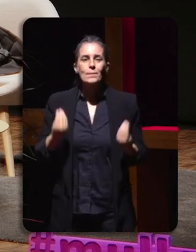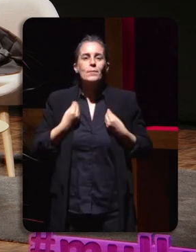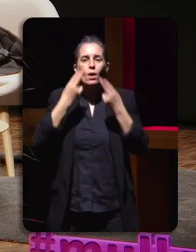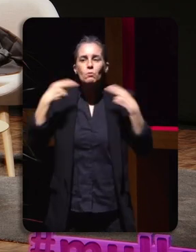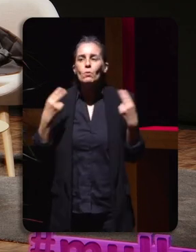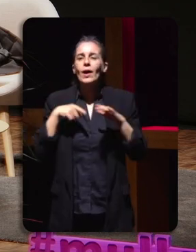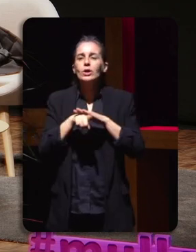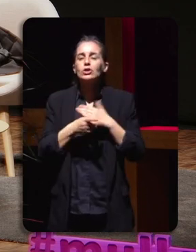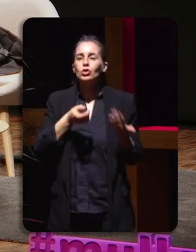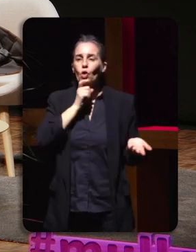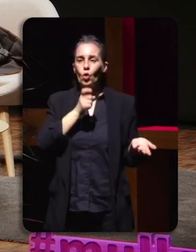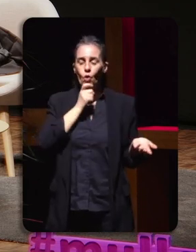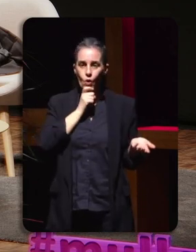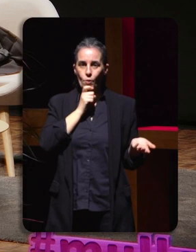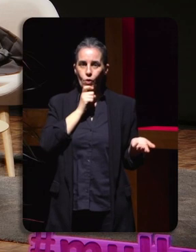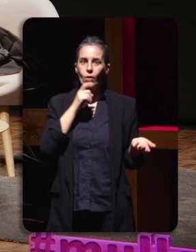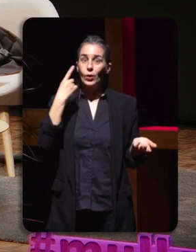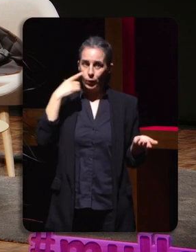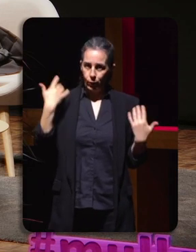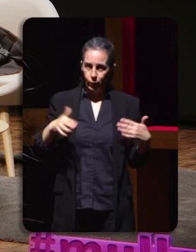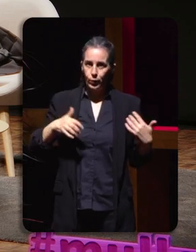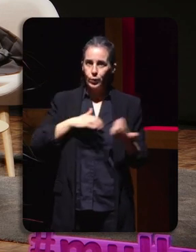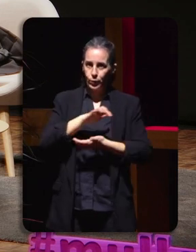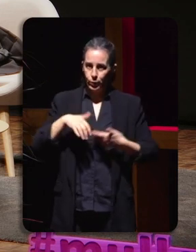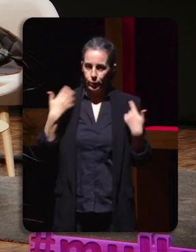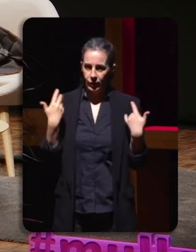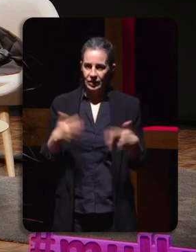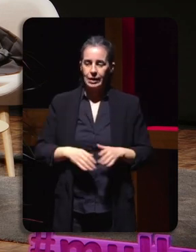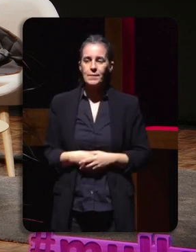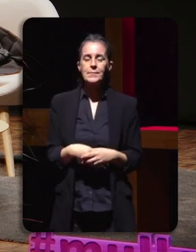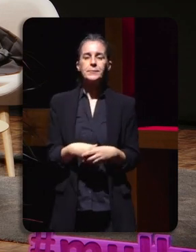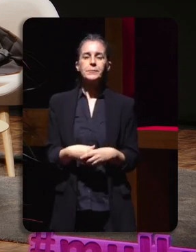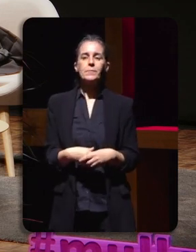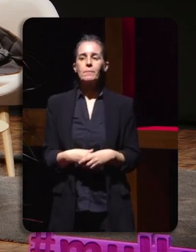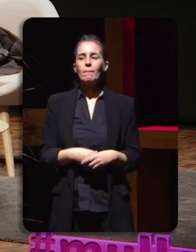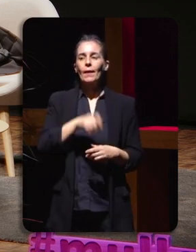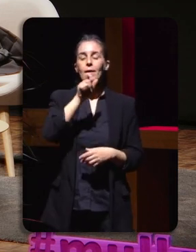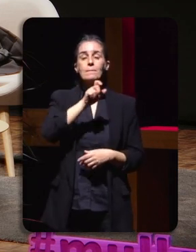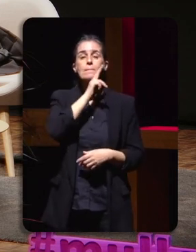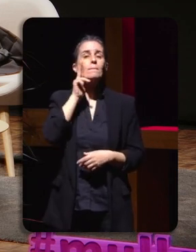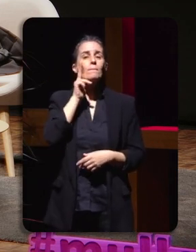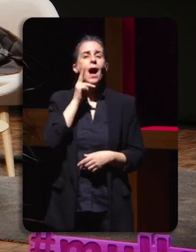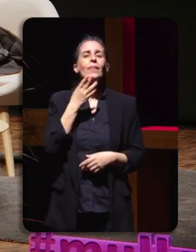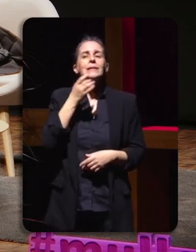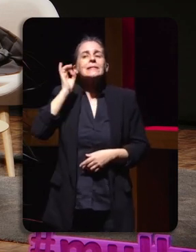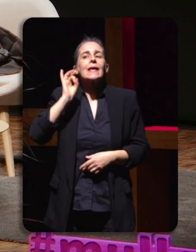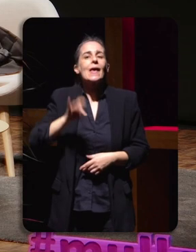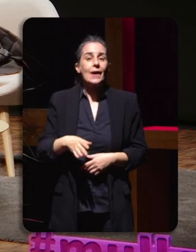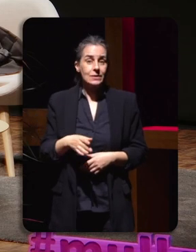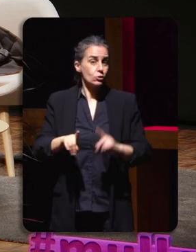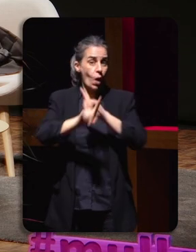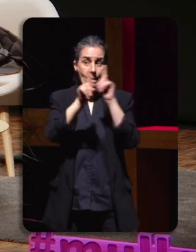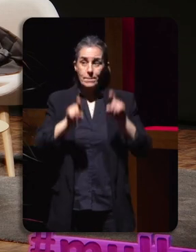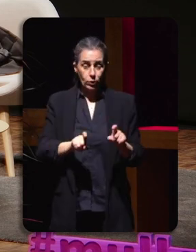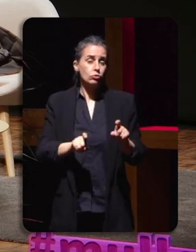vamos a ver porque hay una montada bastante buena Quiénes son las madres es una pregunta absolutamente pertinente en este siglo